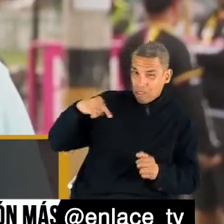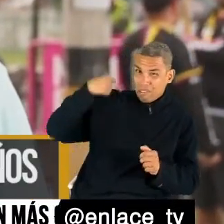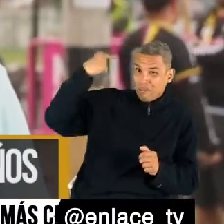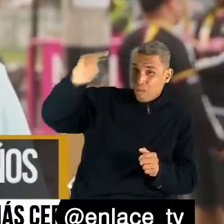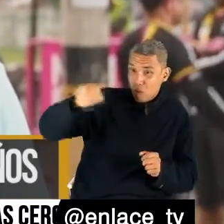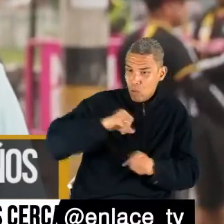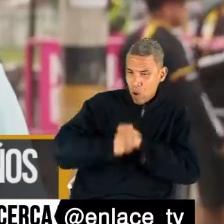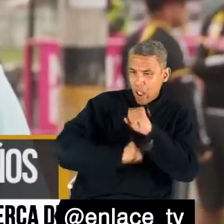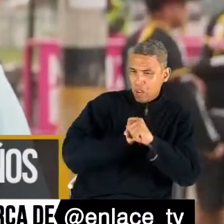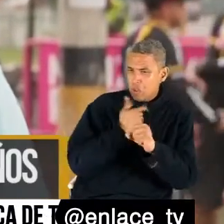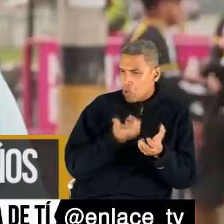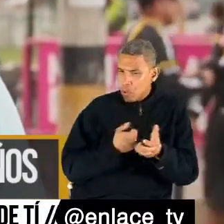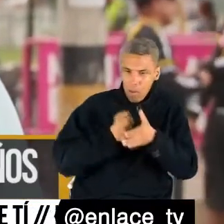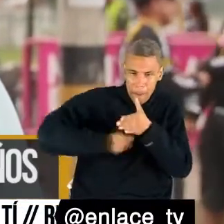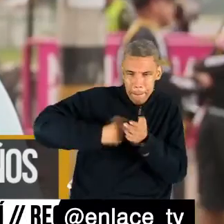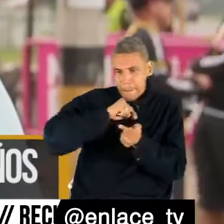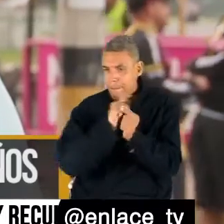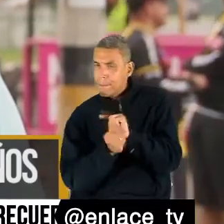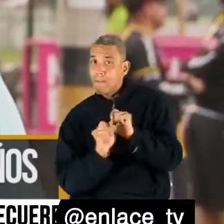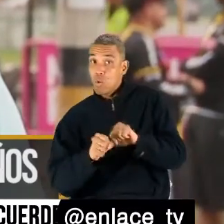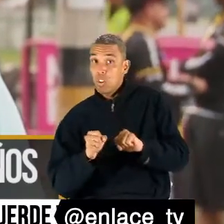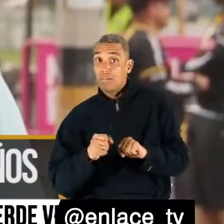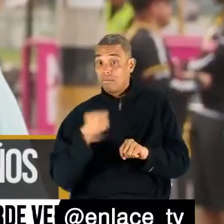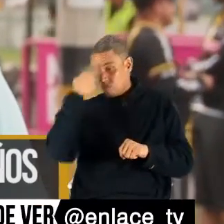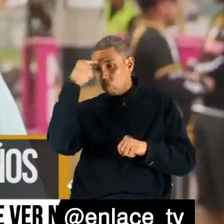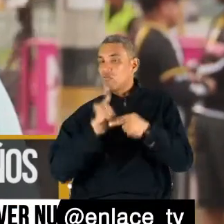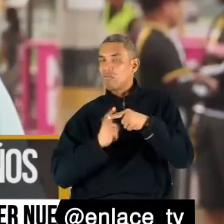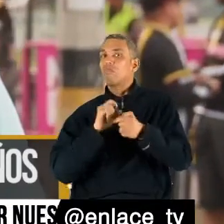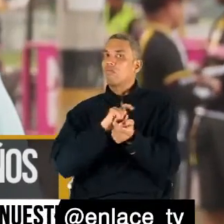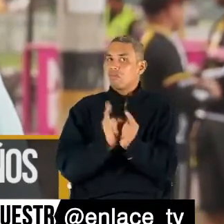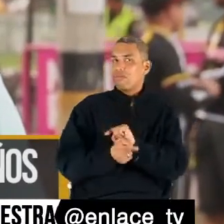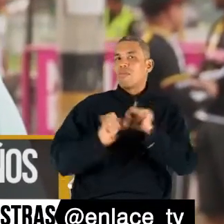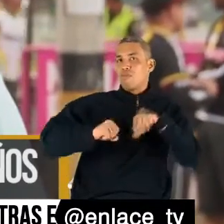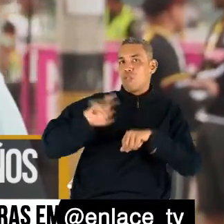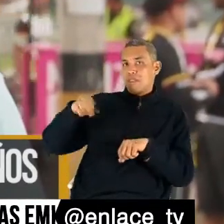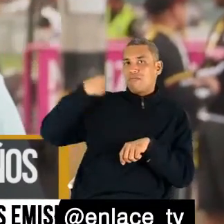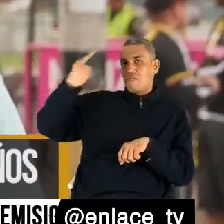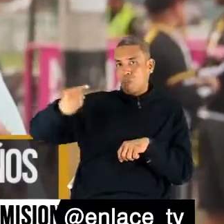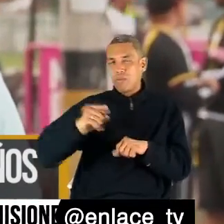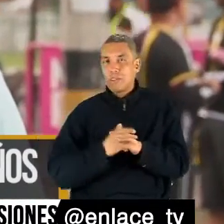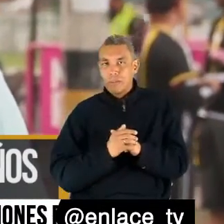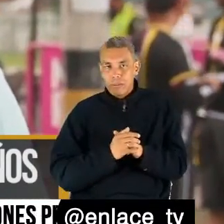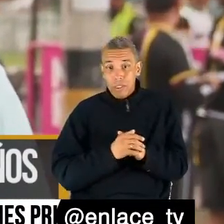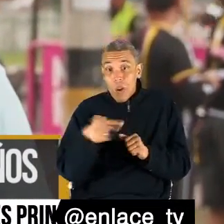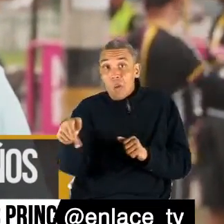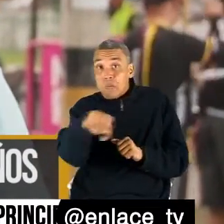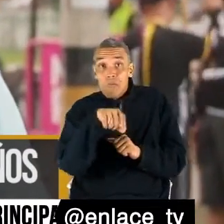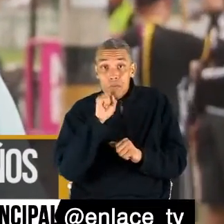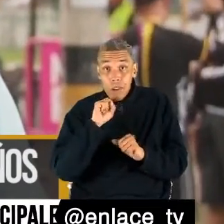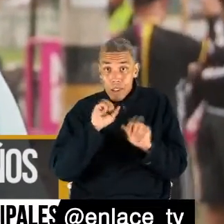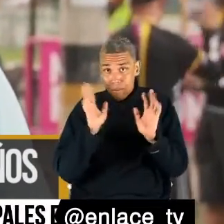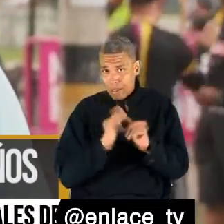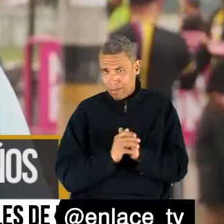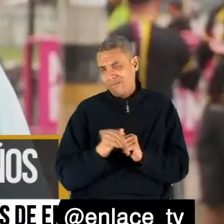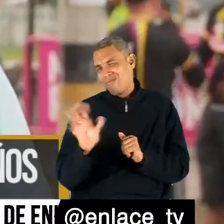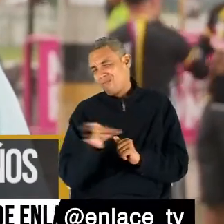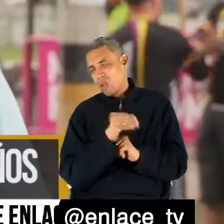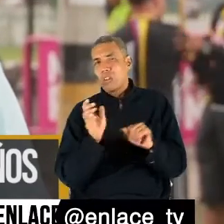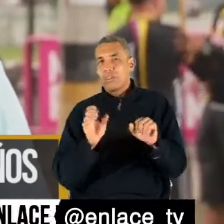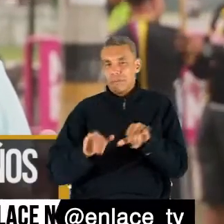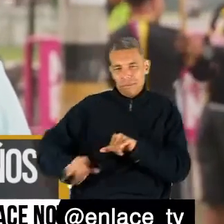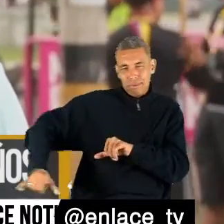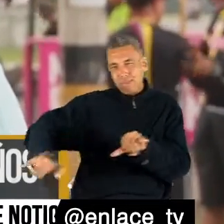sabemos de que de esto saldrán cosas positivas para no solamente para estos pilotos, sino para los deportistas barranqueños, donde se